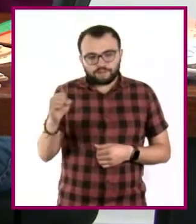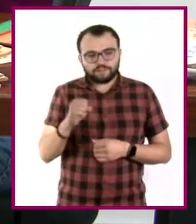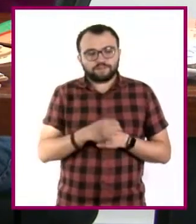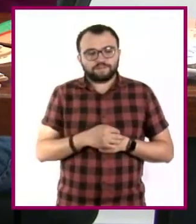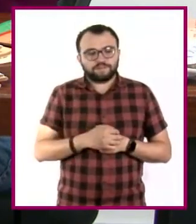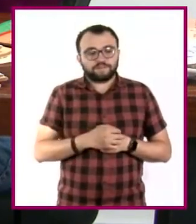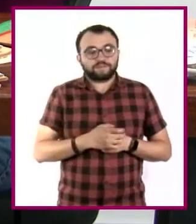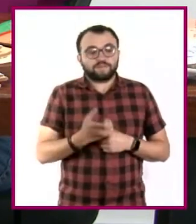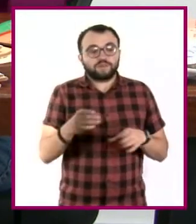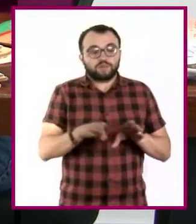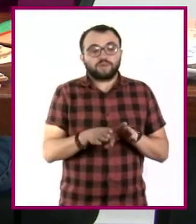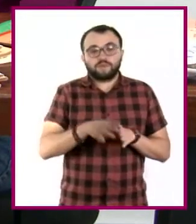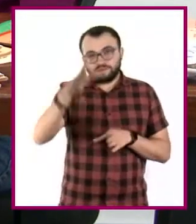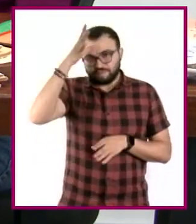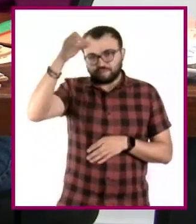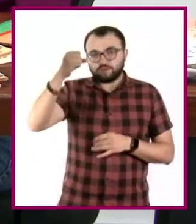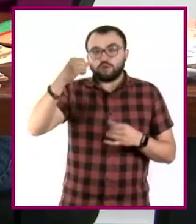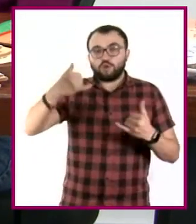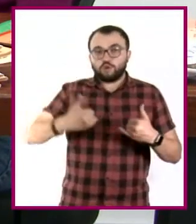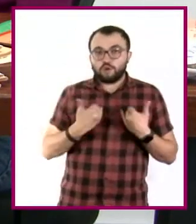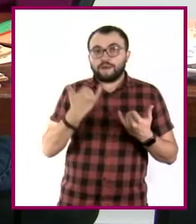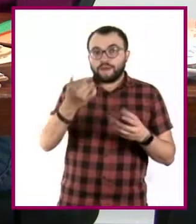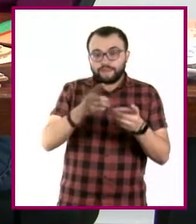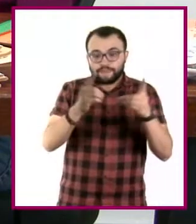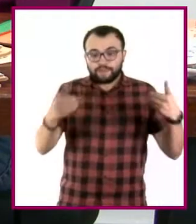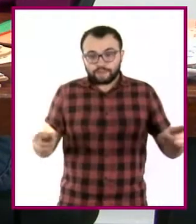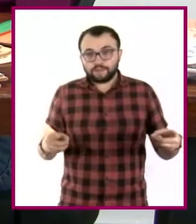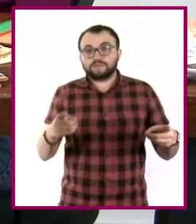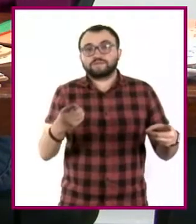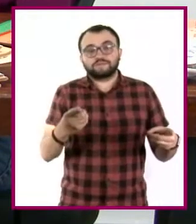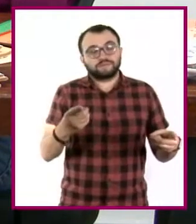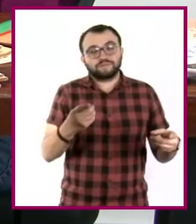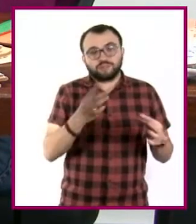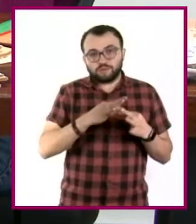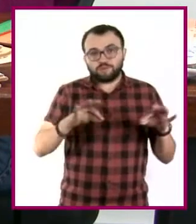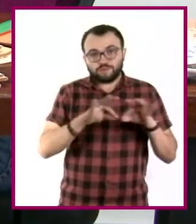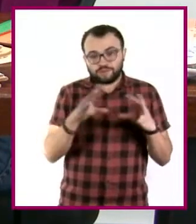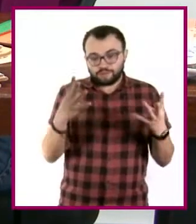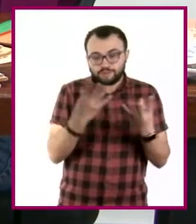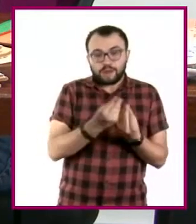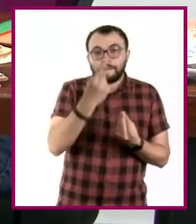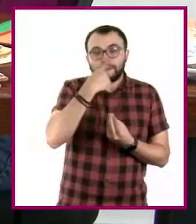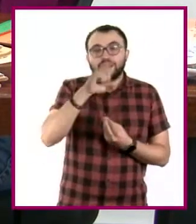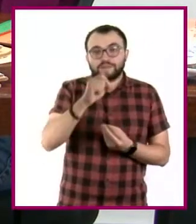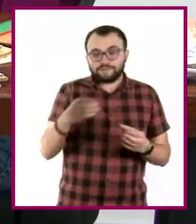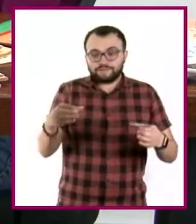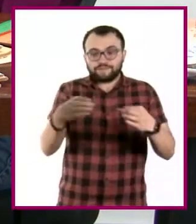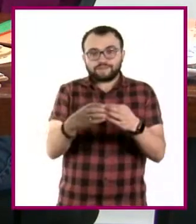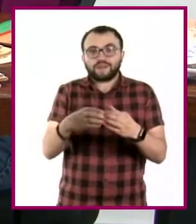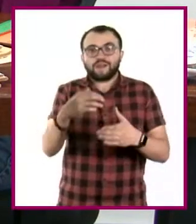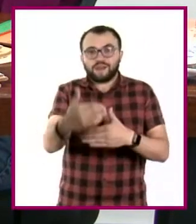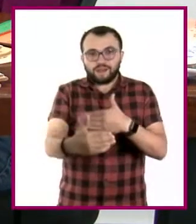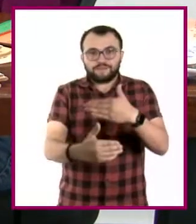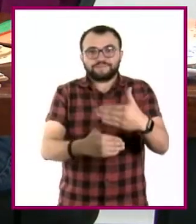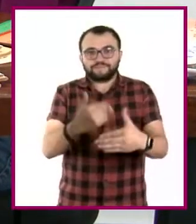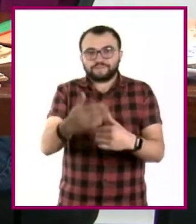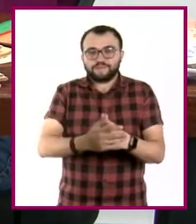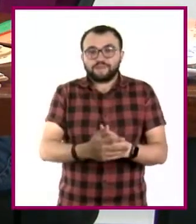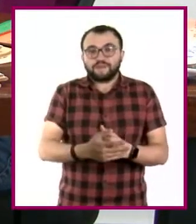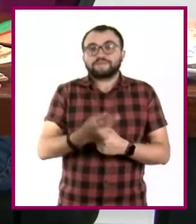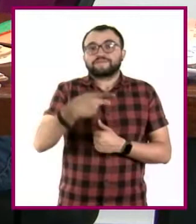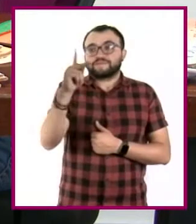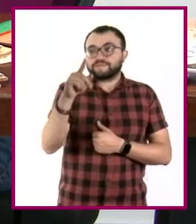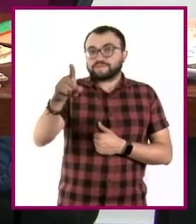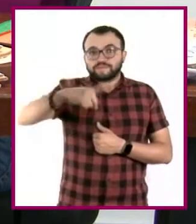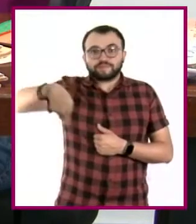desarrollo es una combinación esencial para que una comunidad avance. Sin embargo, pocas veces la necesidad de incluirlos en